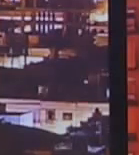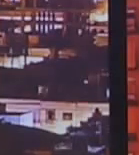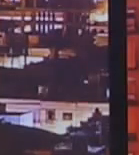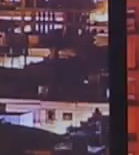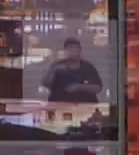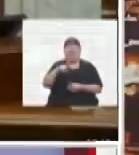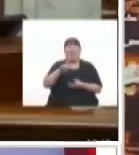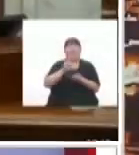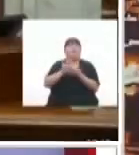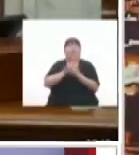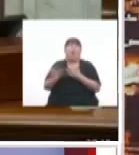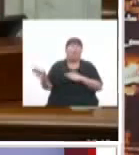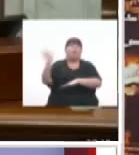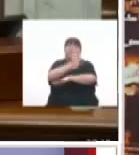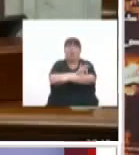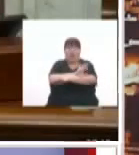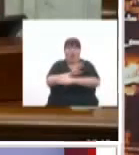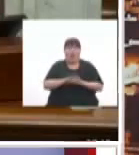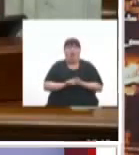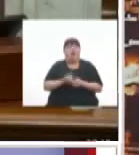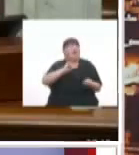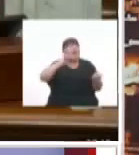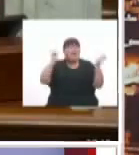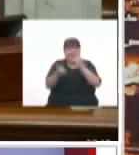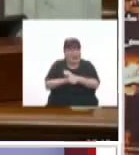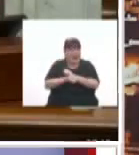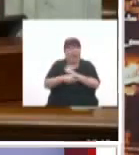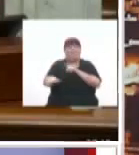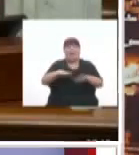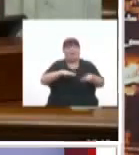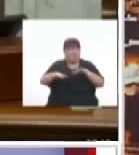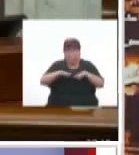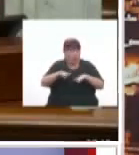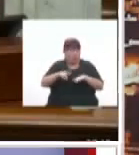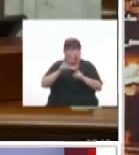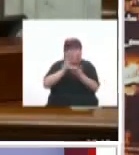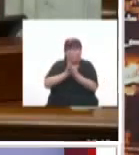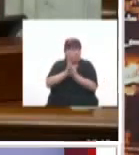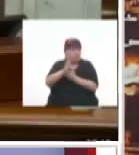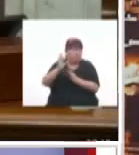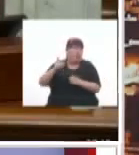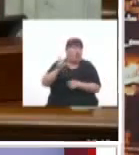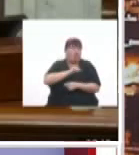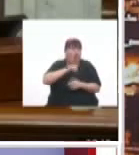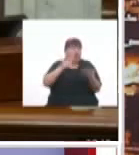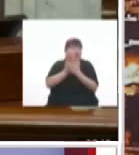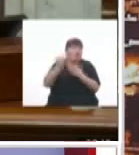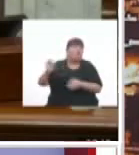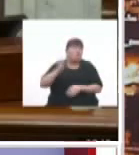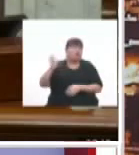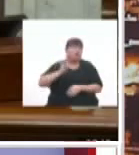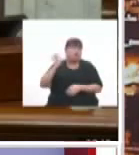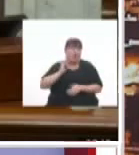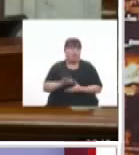de todos modos comamos que el escenario fue distinto no al que tal vez encontramos Hace algunos meses atrás porque sabido es sabido es